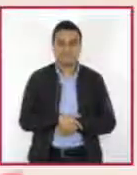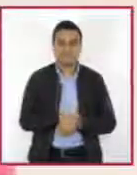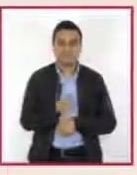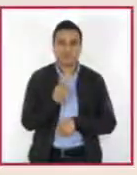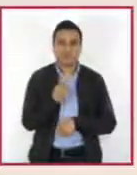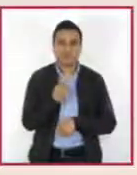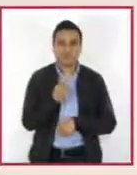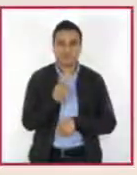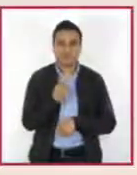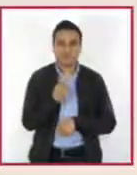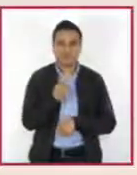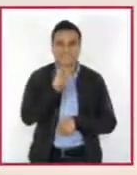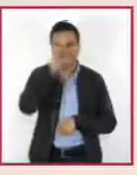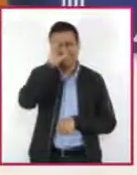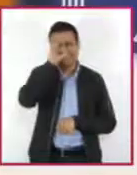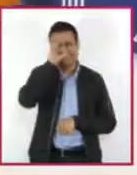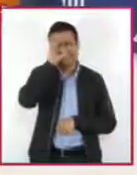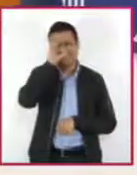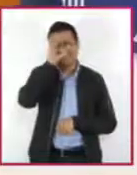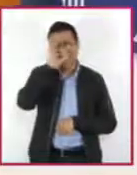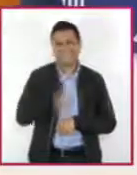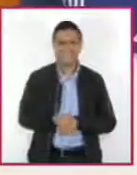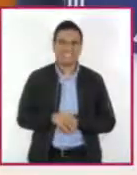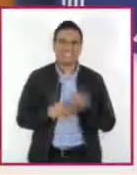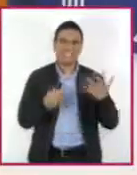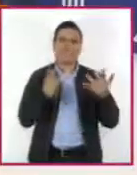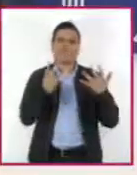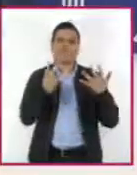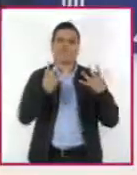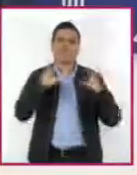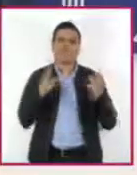¿Listo? ¿Sí? 2. ¡Oh! 7.